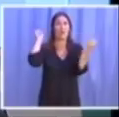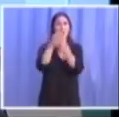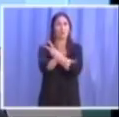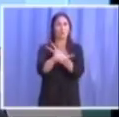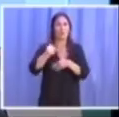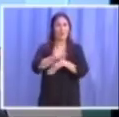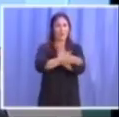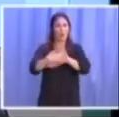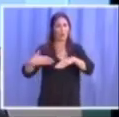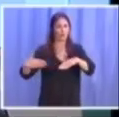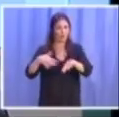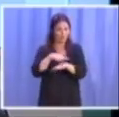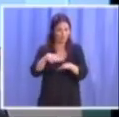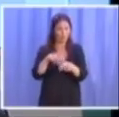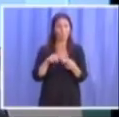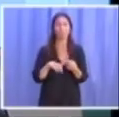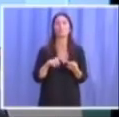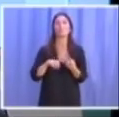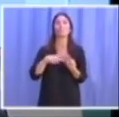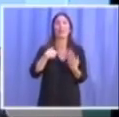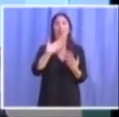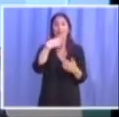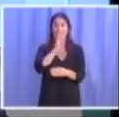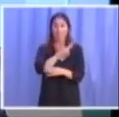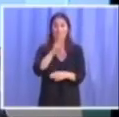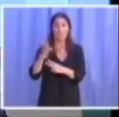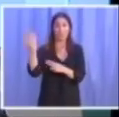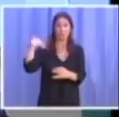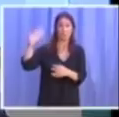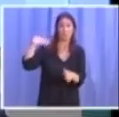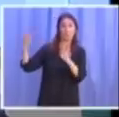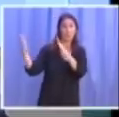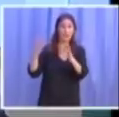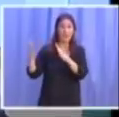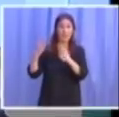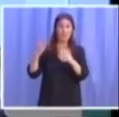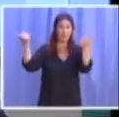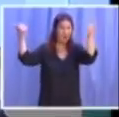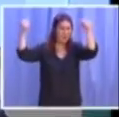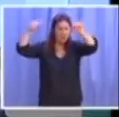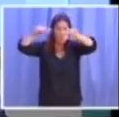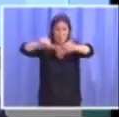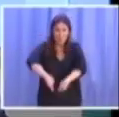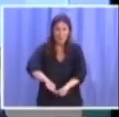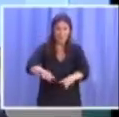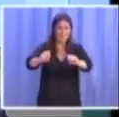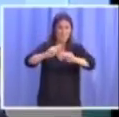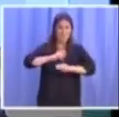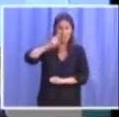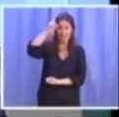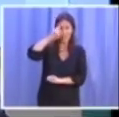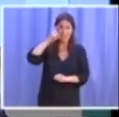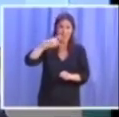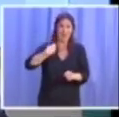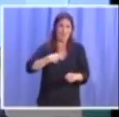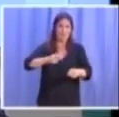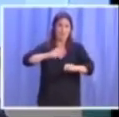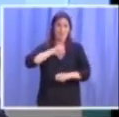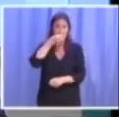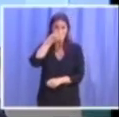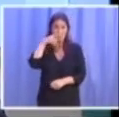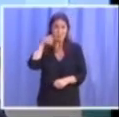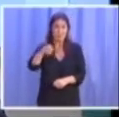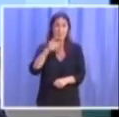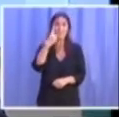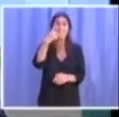costa tropical. Gracias al Partido Popular invertimos en la época de la ruina que nos dejó Rodríguez Zapatero y el socialismo